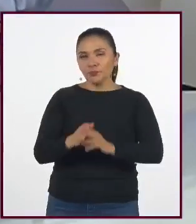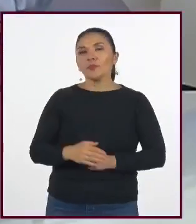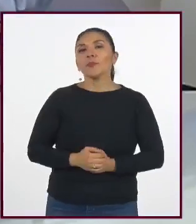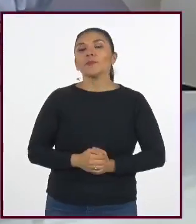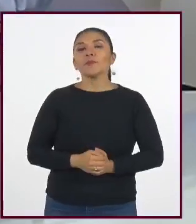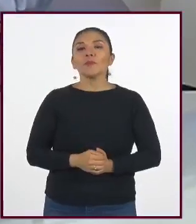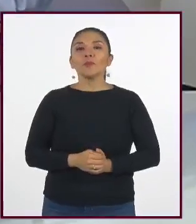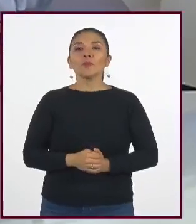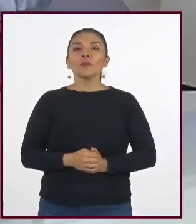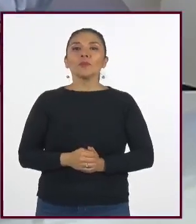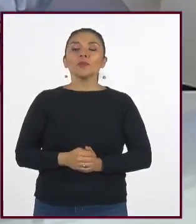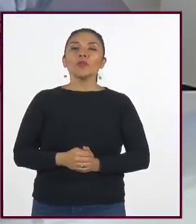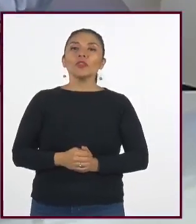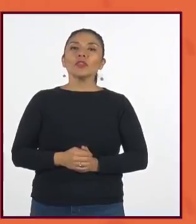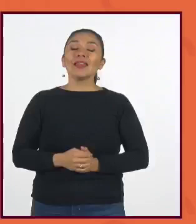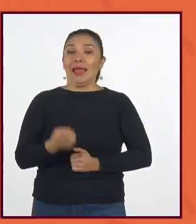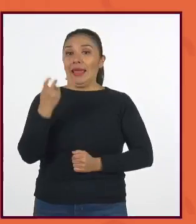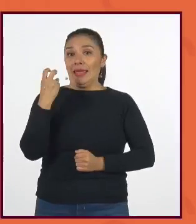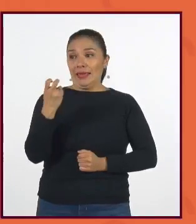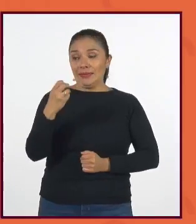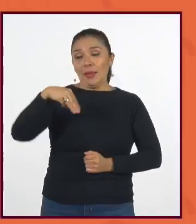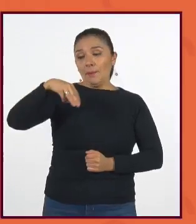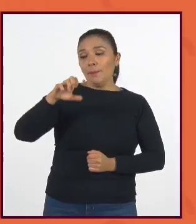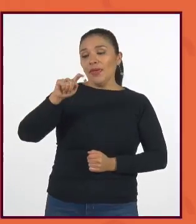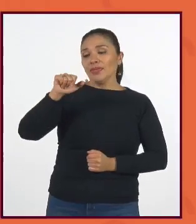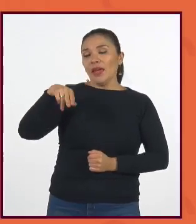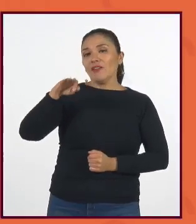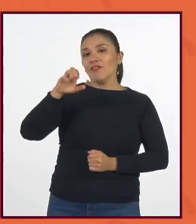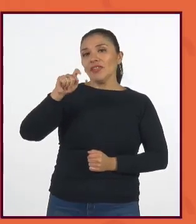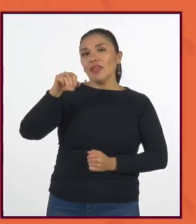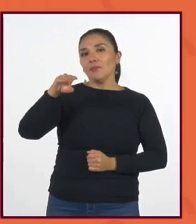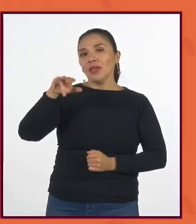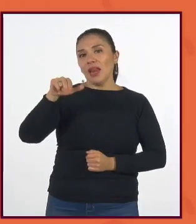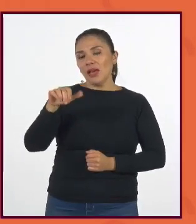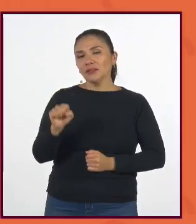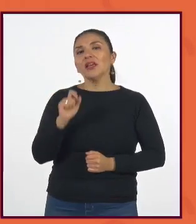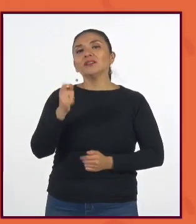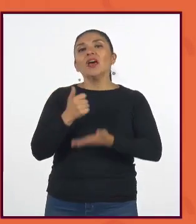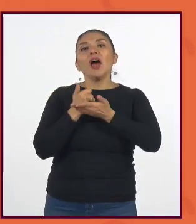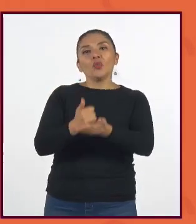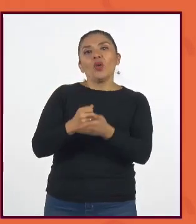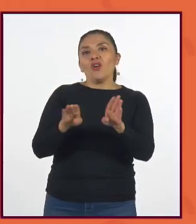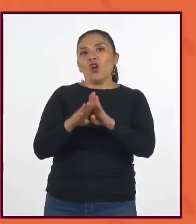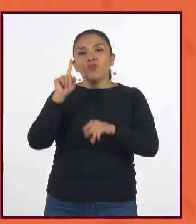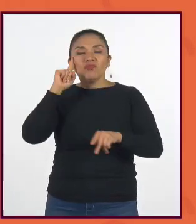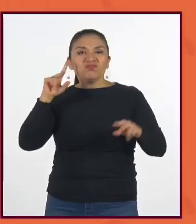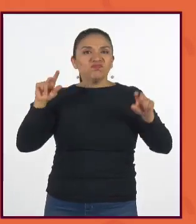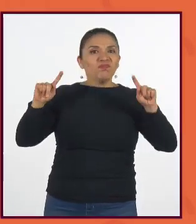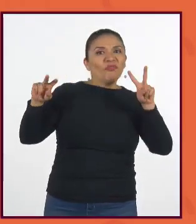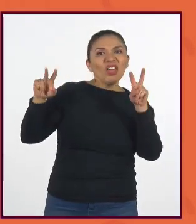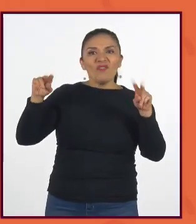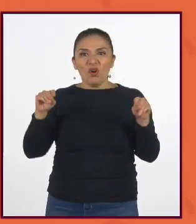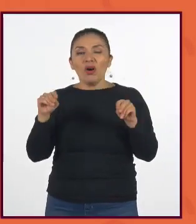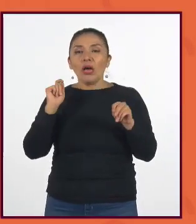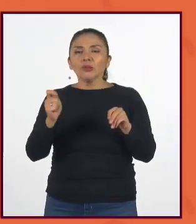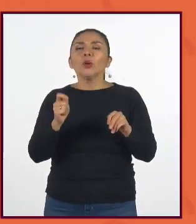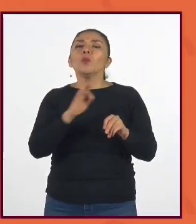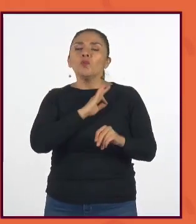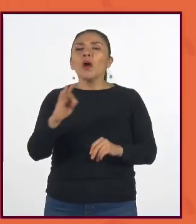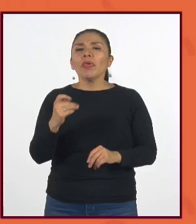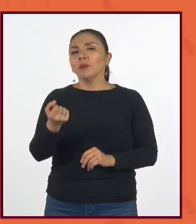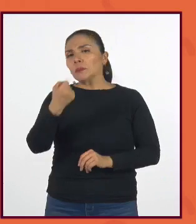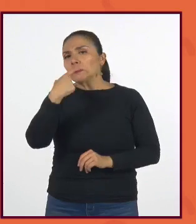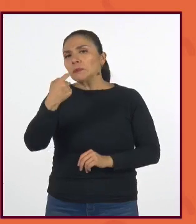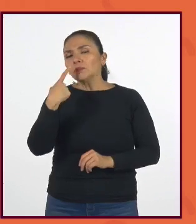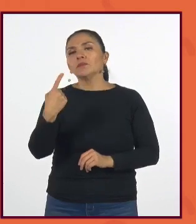metanfetaminas. Las metanfetaminas son estimulantes y pueden administrarse se usan de